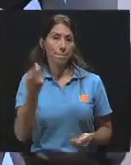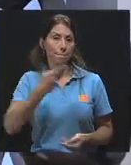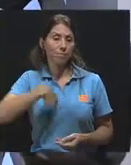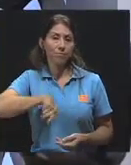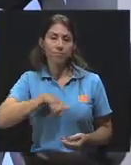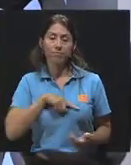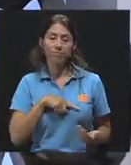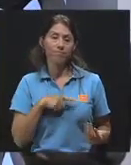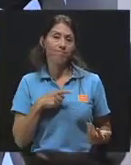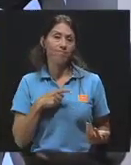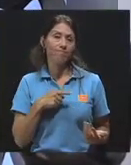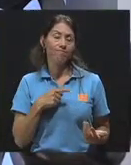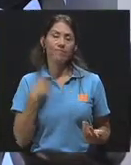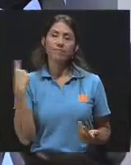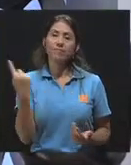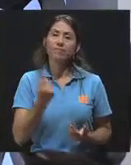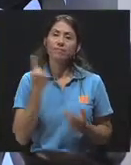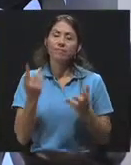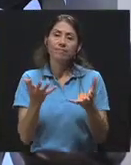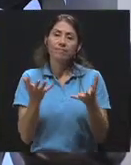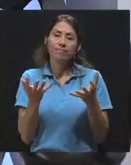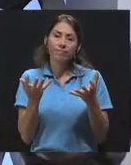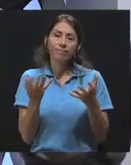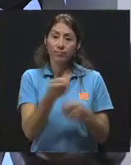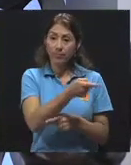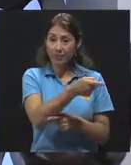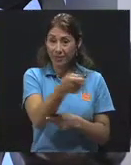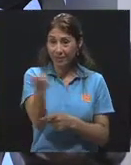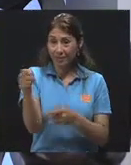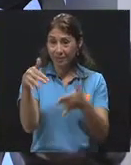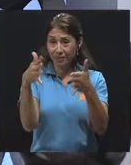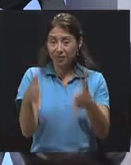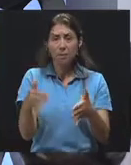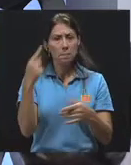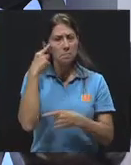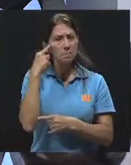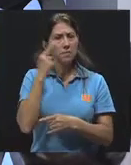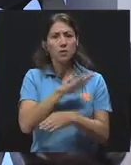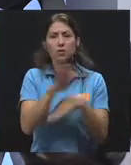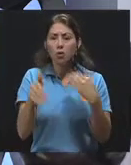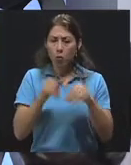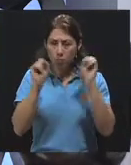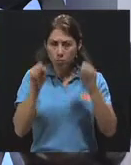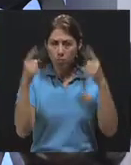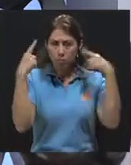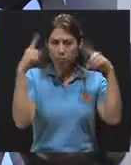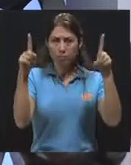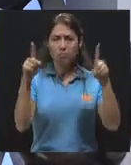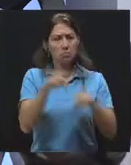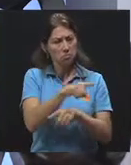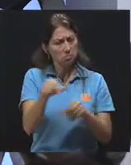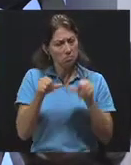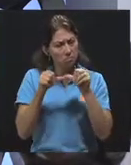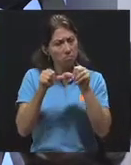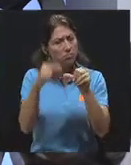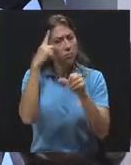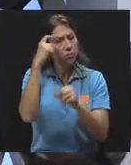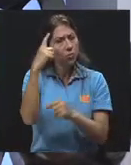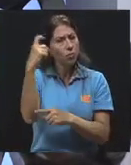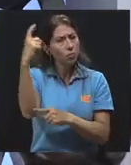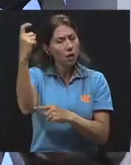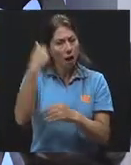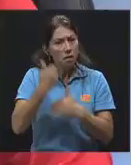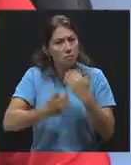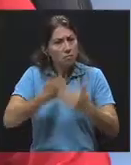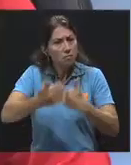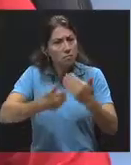hemos... Siempre hemos querido que ellos piensen que todo es posible, que no pierdan la capacidad de soñar y de volar y todo. Pero